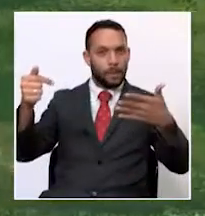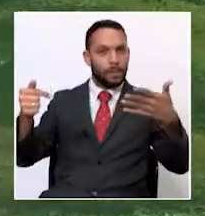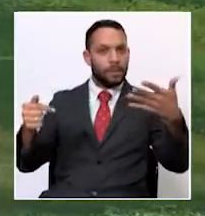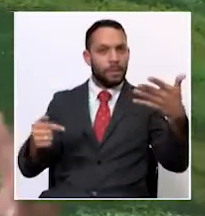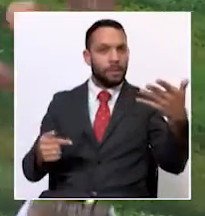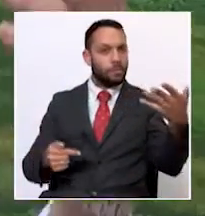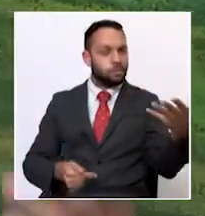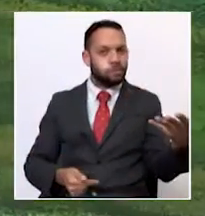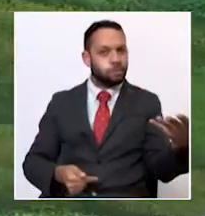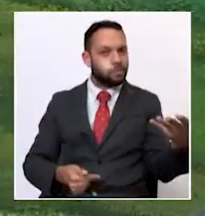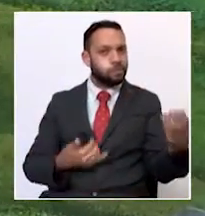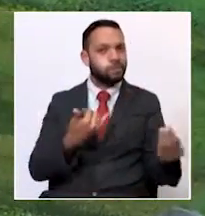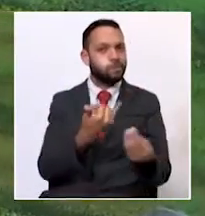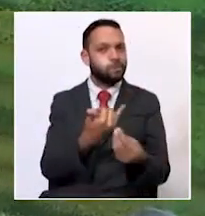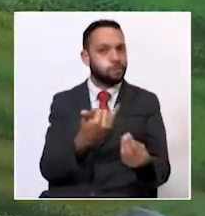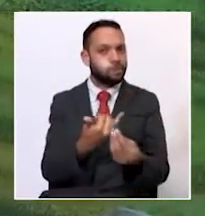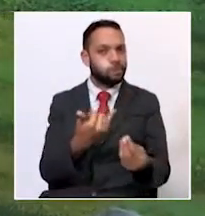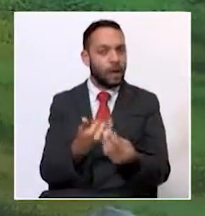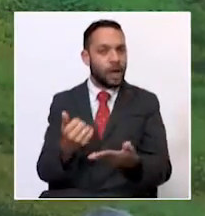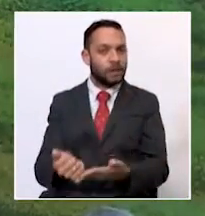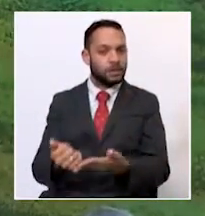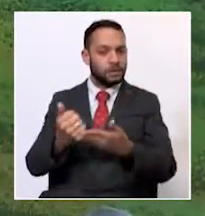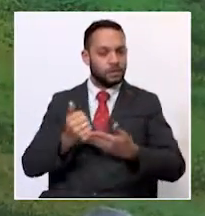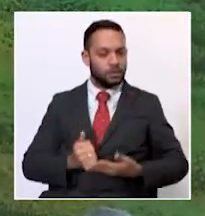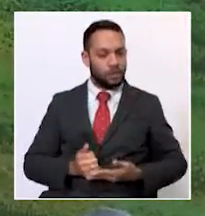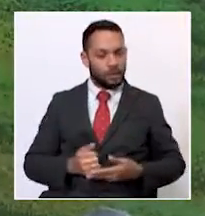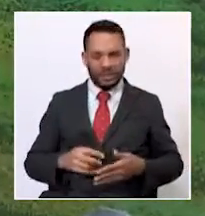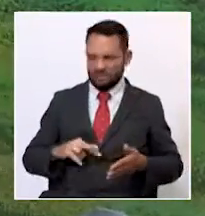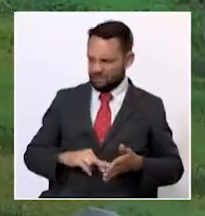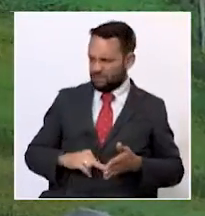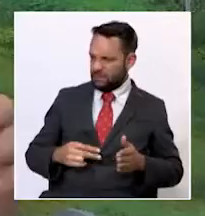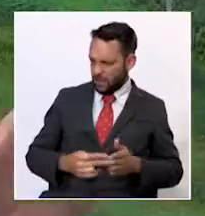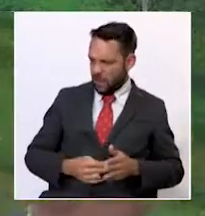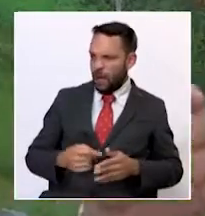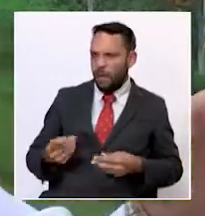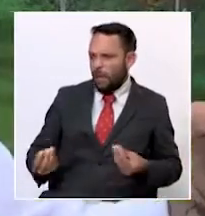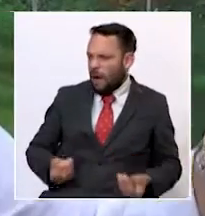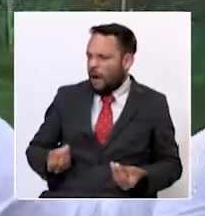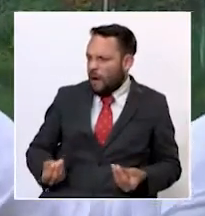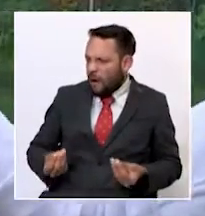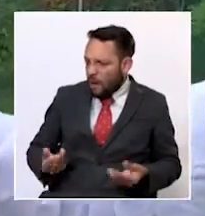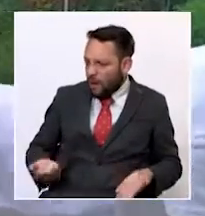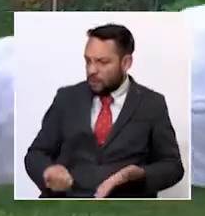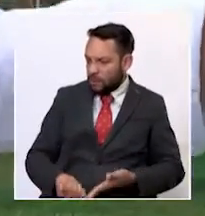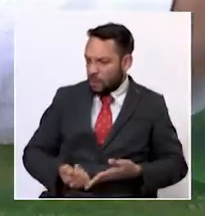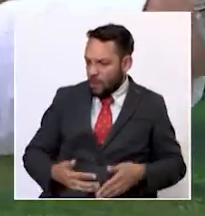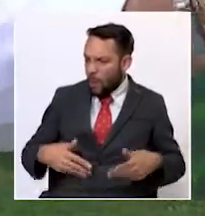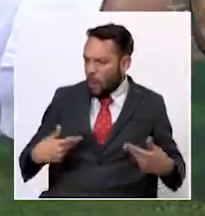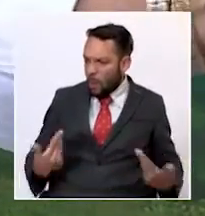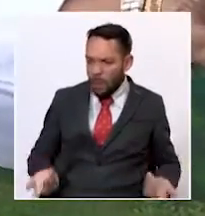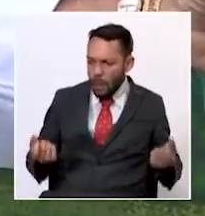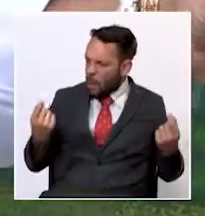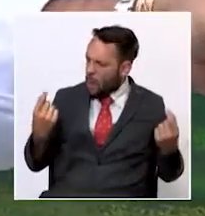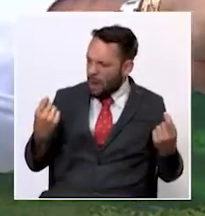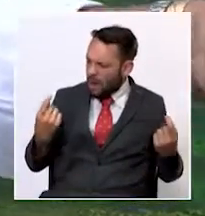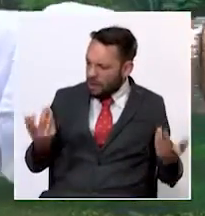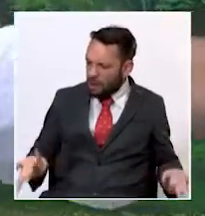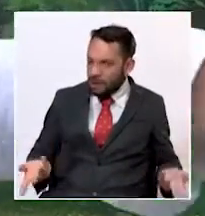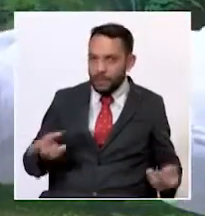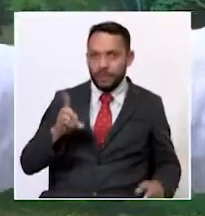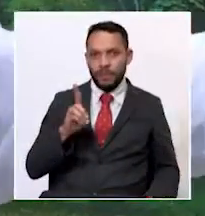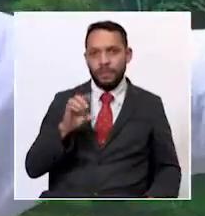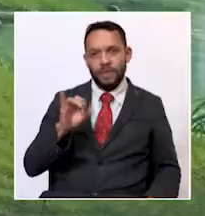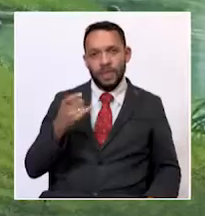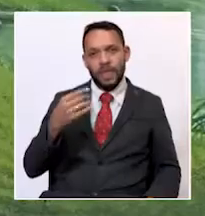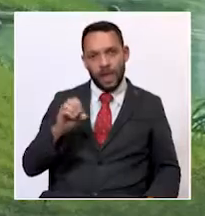se llama Watsu. Y ustedes dirán, ¿y qué será eso? ¿Eso para qué sirve? Doctor Diego, el micrófono